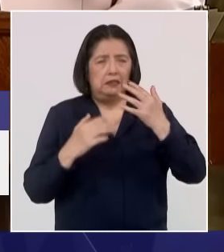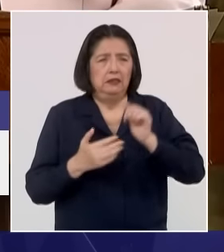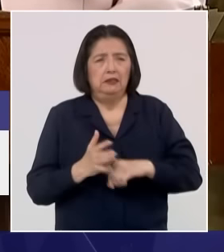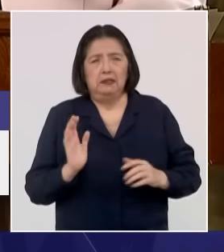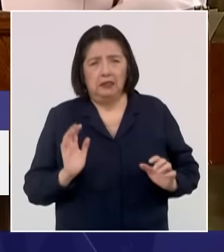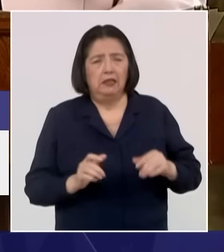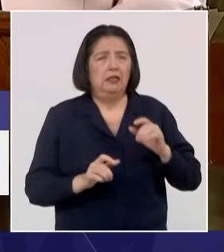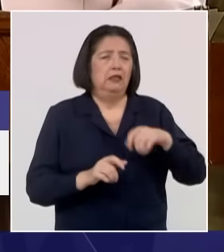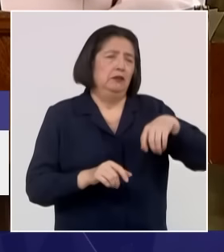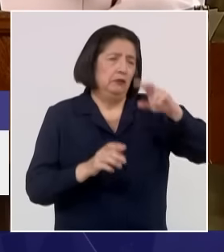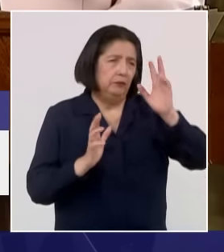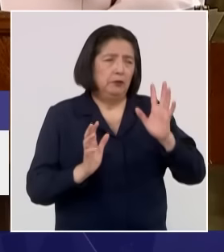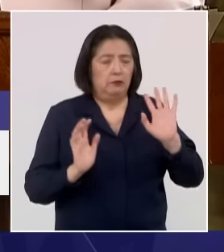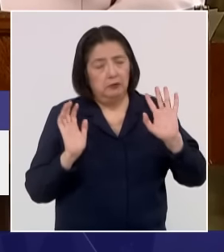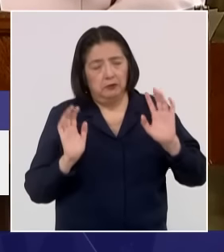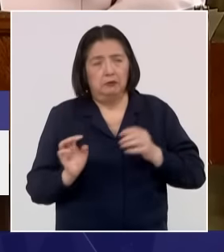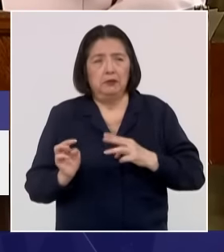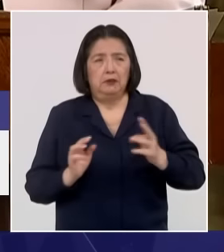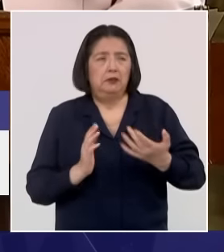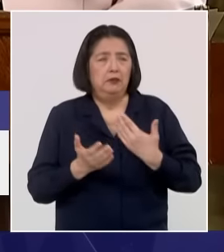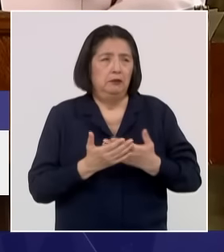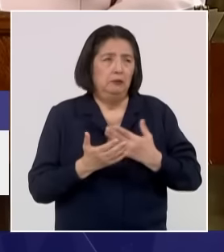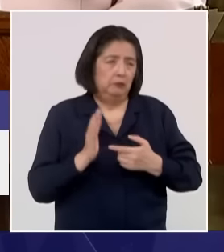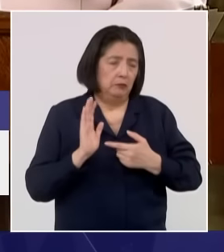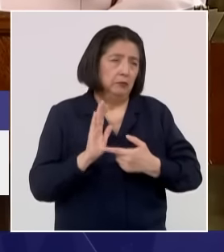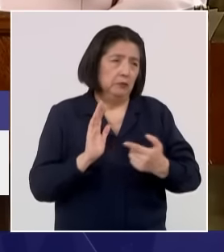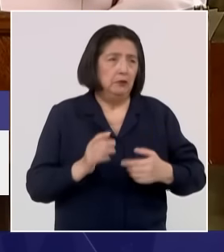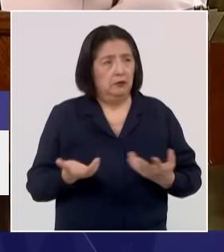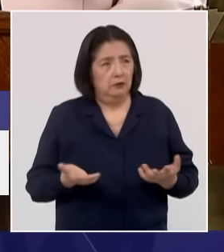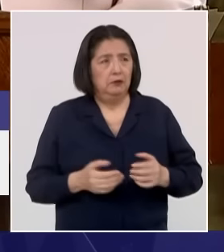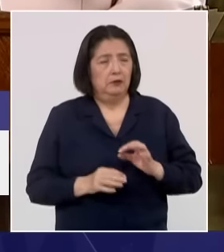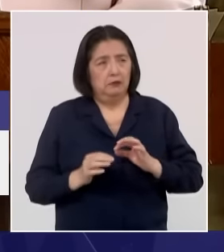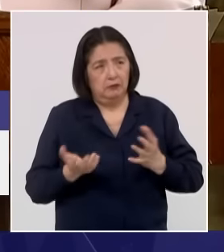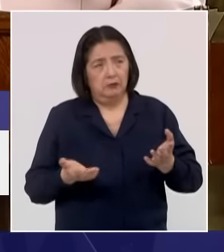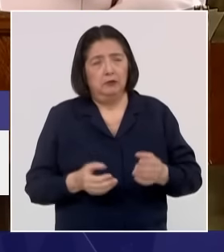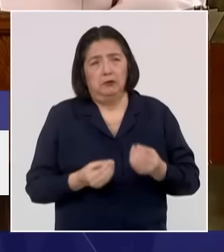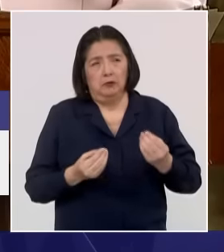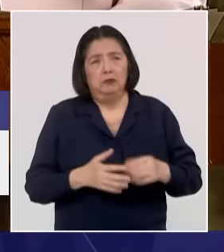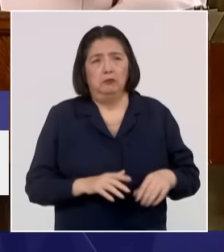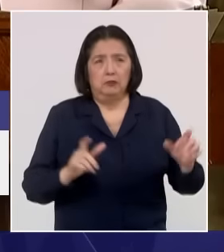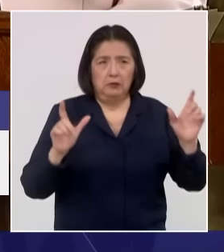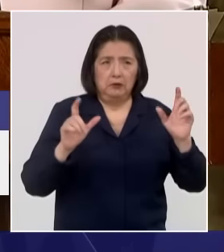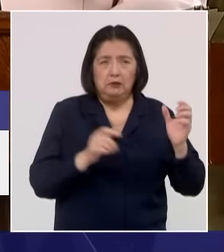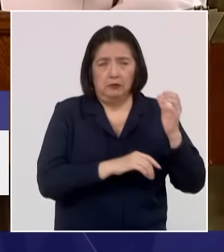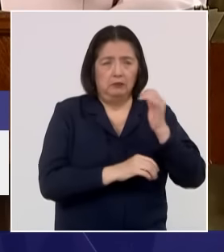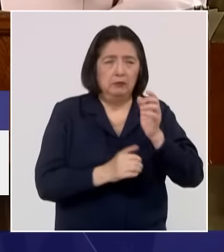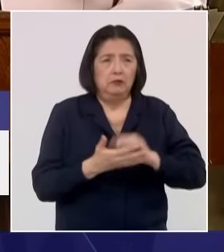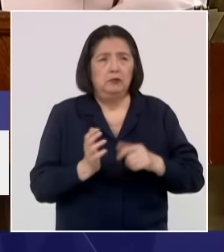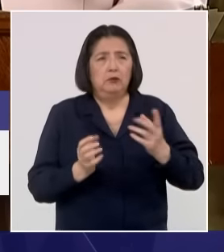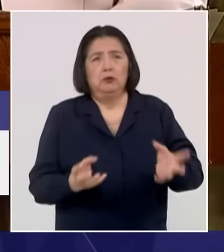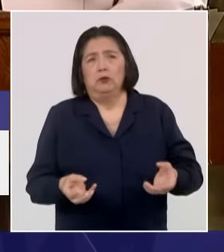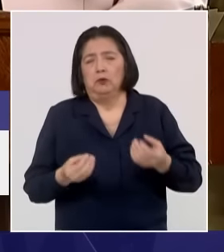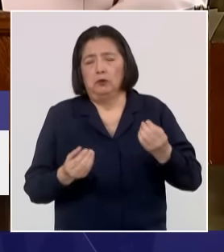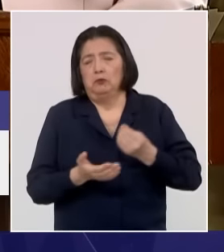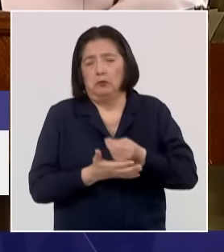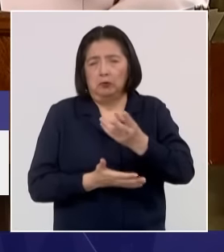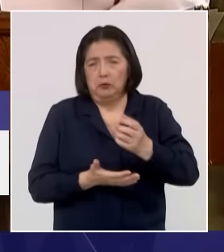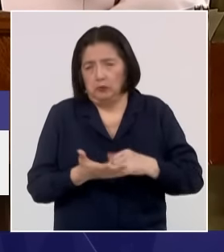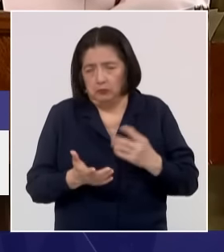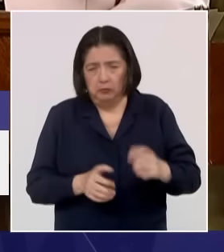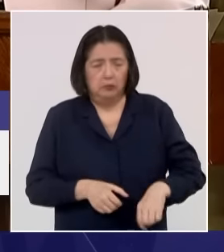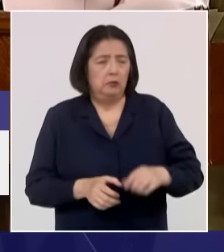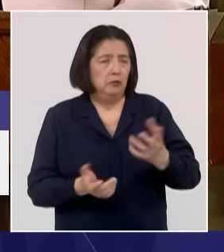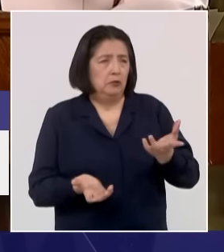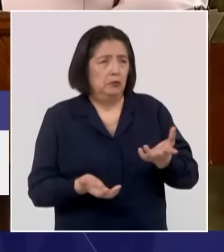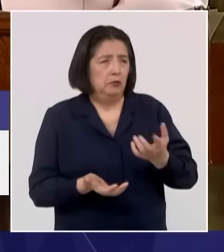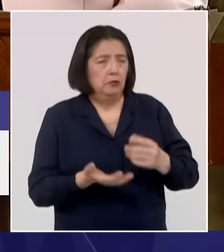al pueblo peruano. Bueno, una forma de demostrarlo sería justamente exponerlo, ¿no?, a través de los medios de comunicación sobre el cómo adquirió estos